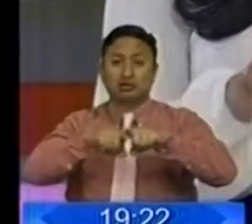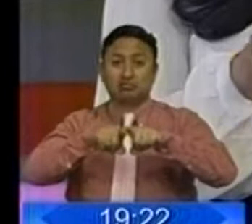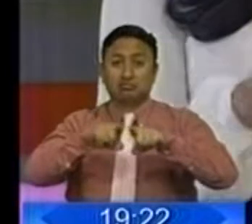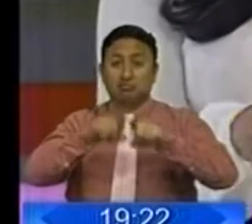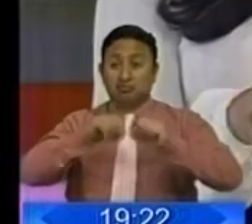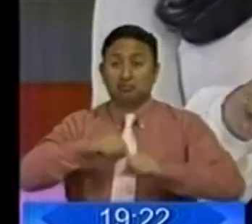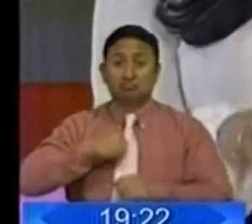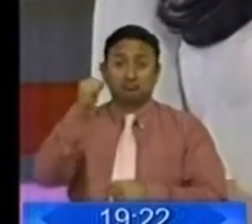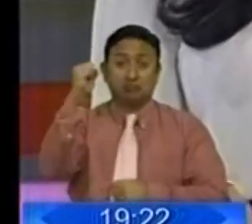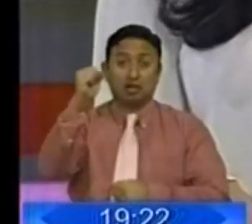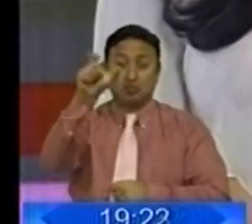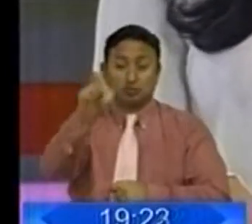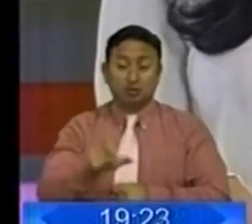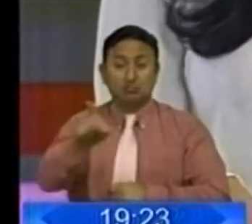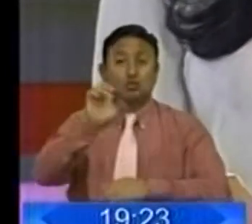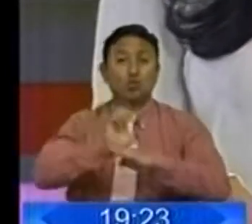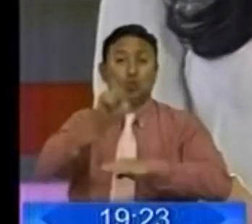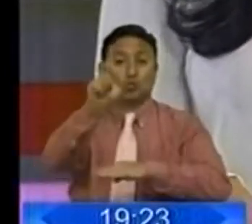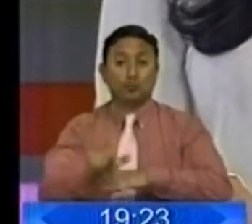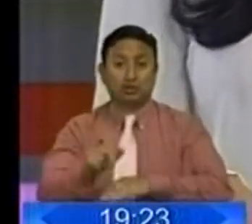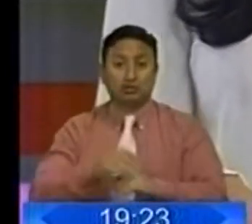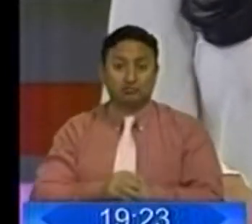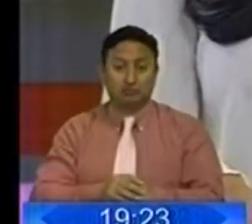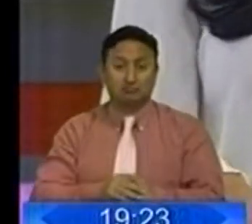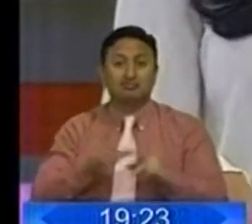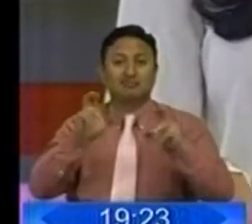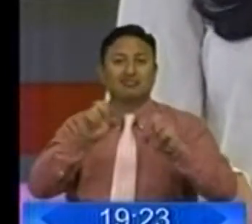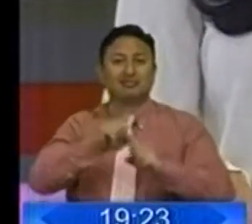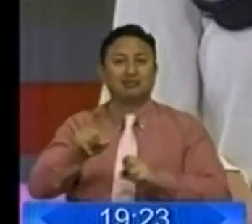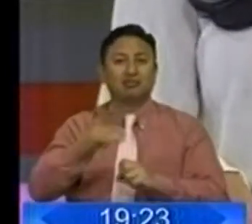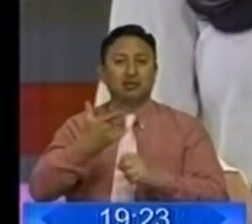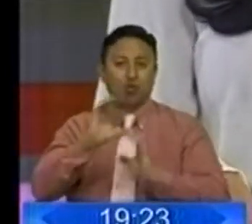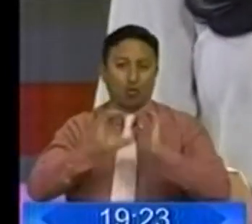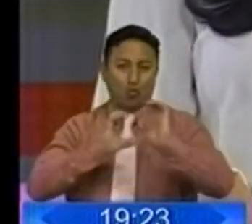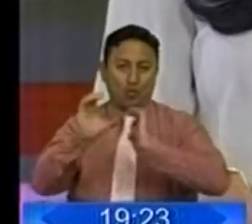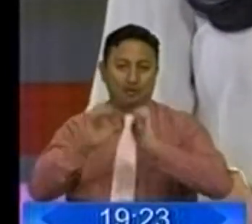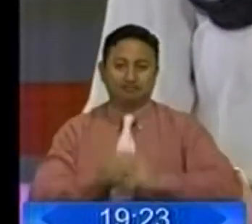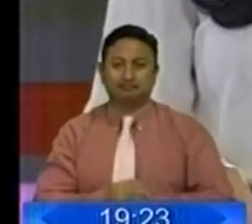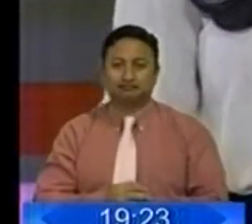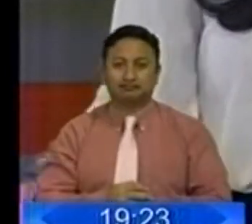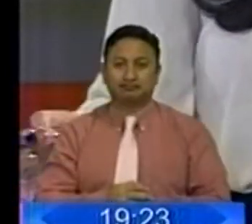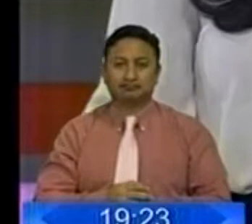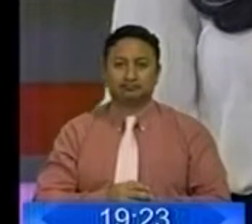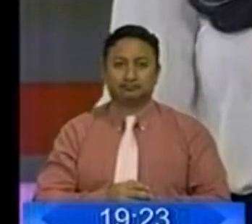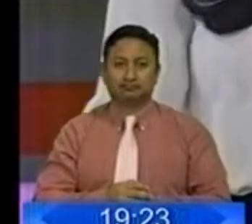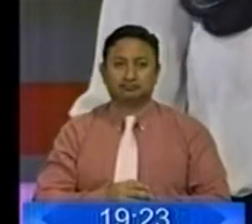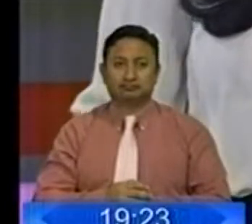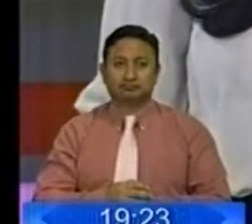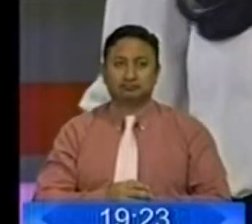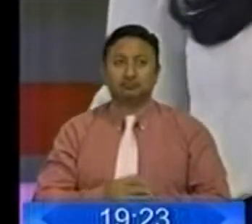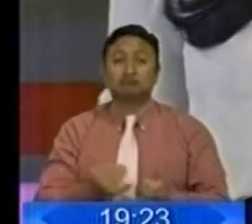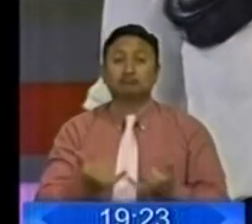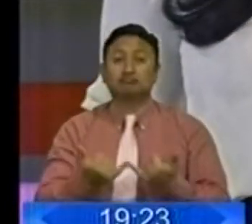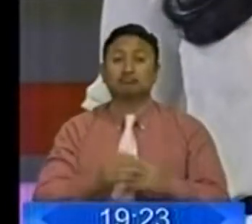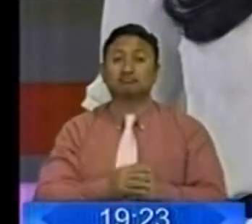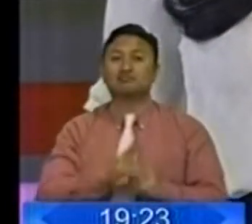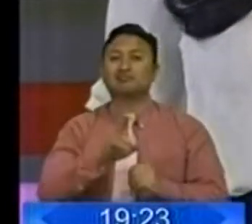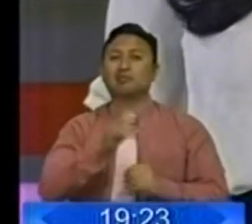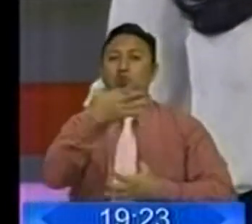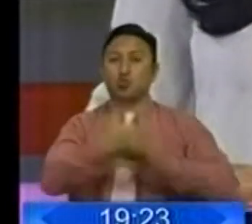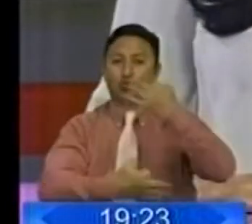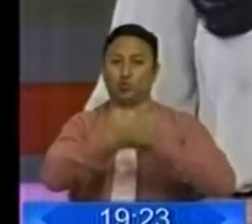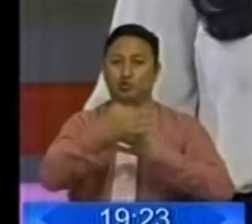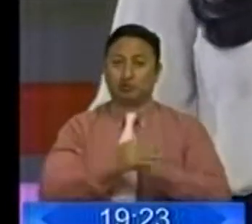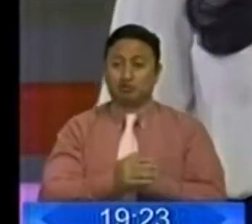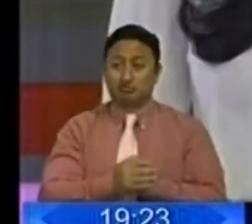cual tiene derecho el ciudadano ecuatoriano en materia de comunicación. En cuanto a las acciones judiciales, aún no